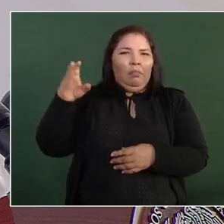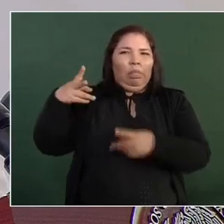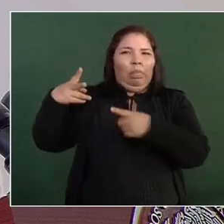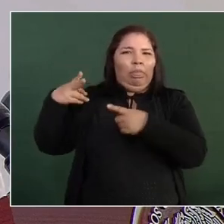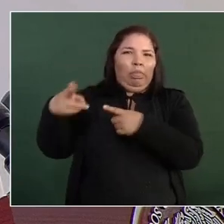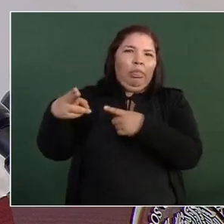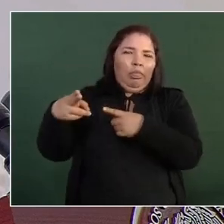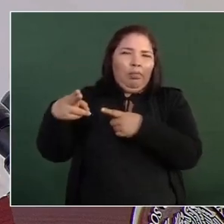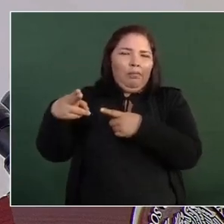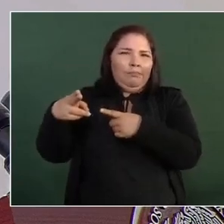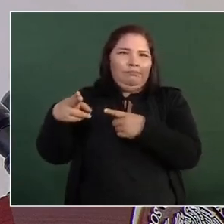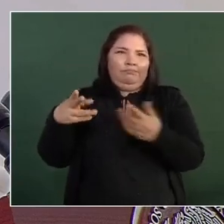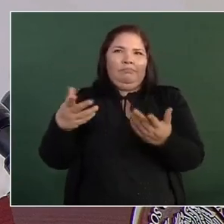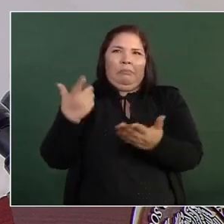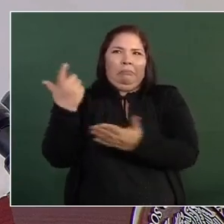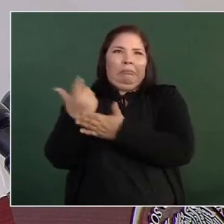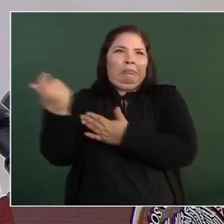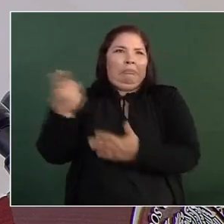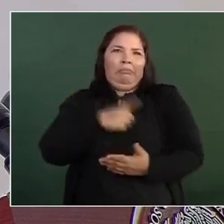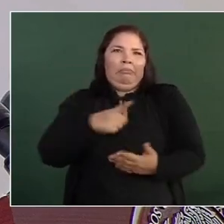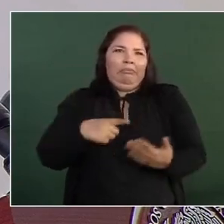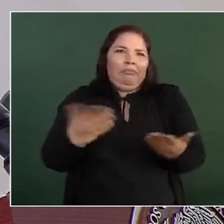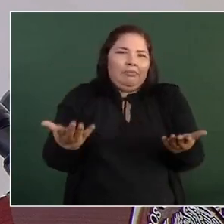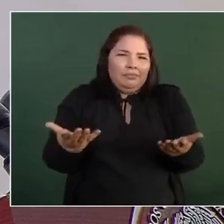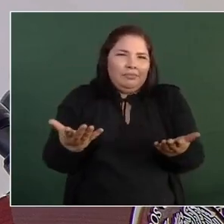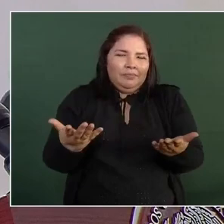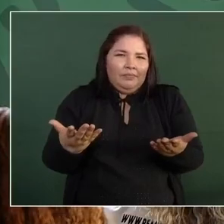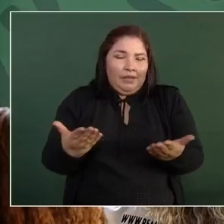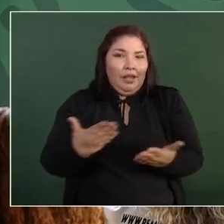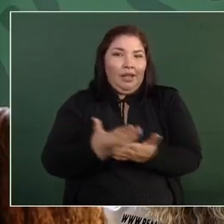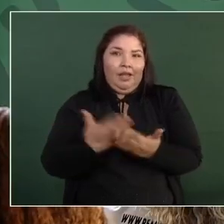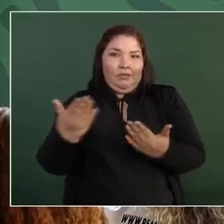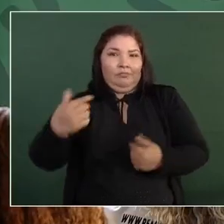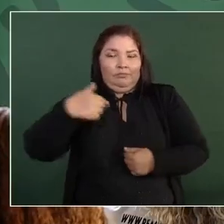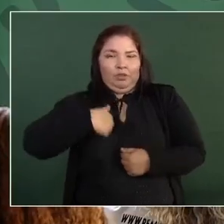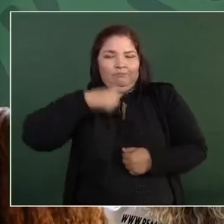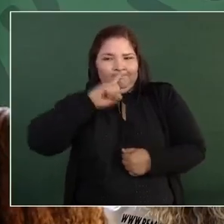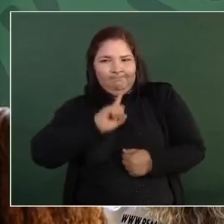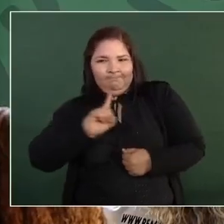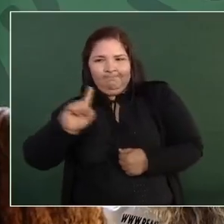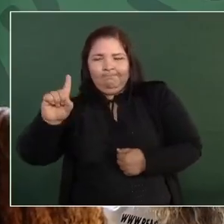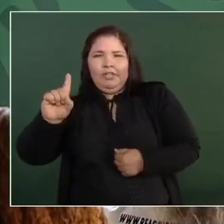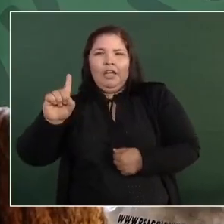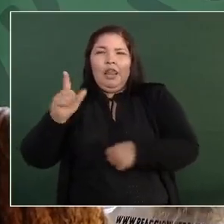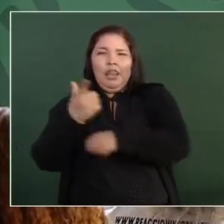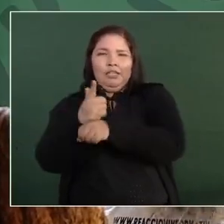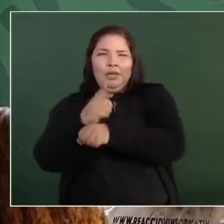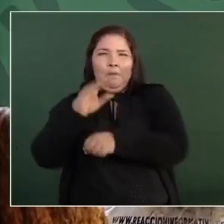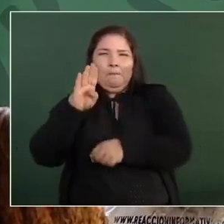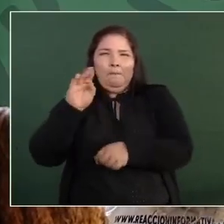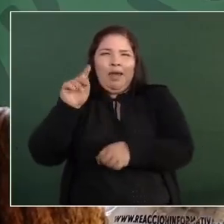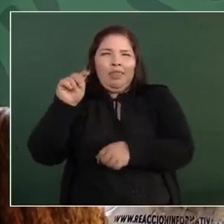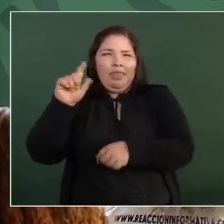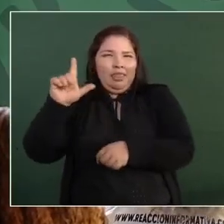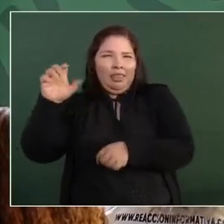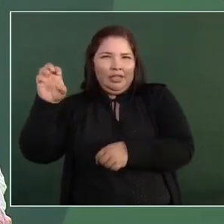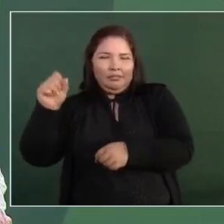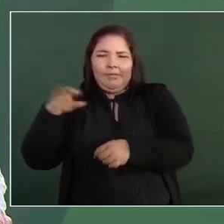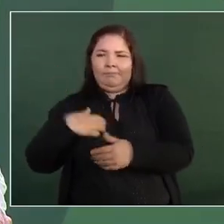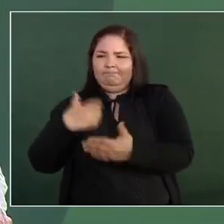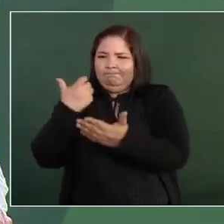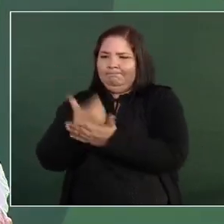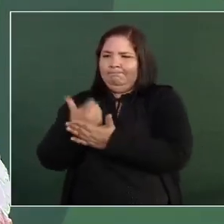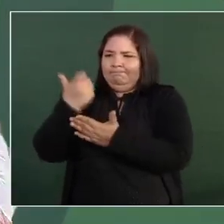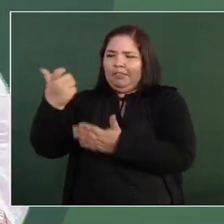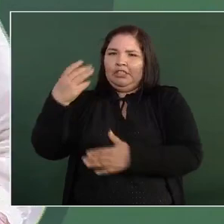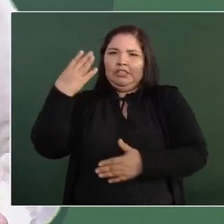arbitrariamente nos corta la luz, es que no pagaban la luz. Ya fui yo con el licenciado Bartra y le dije, aquí vengo a entregarle